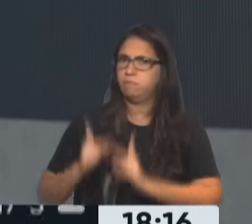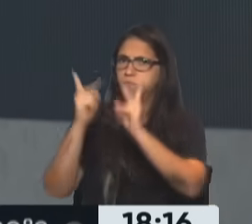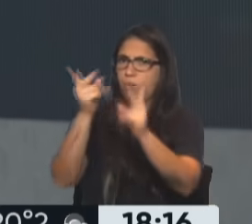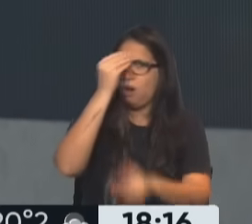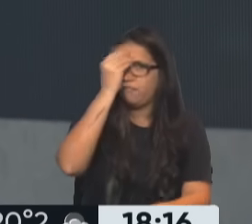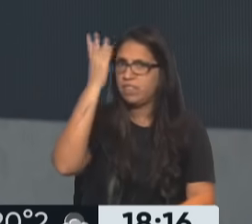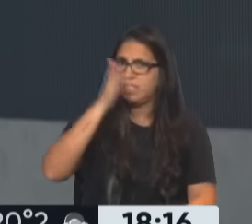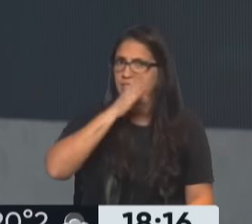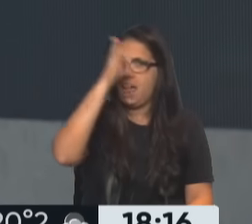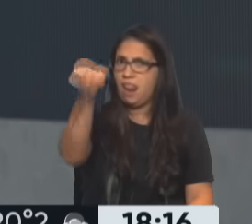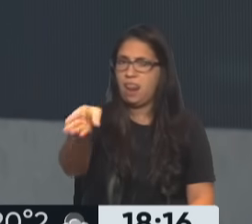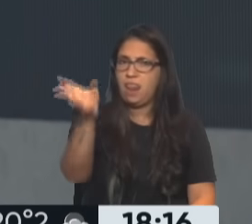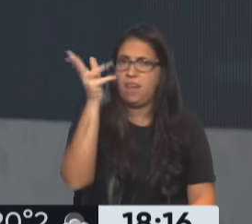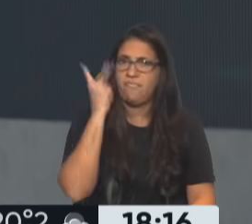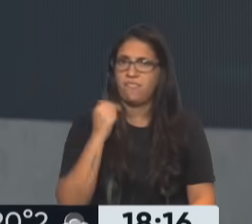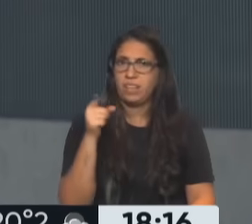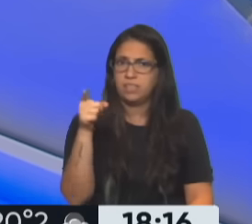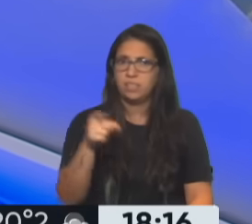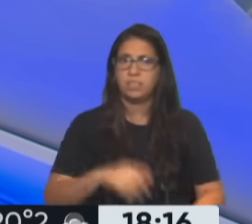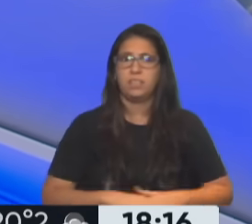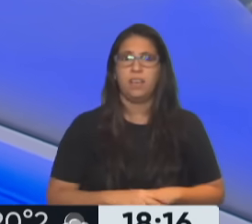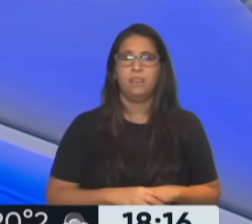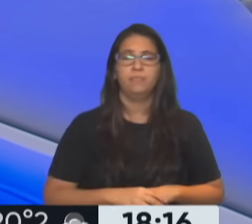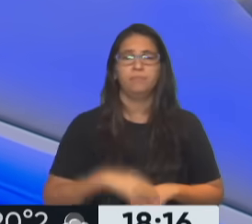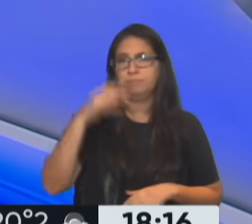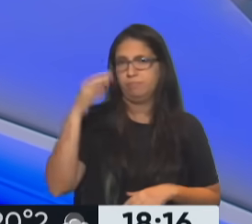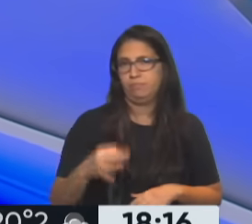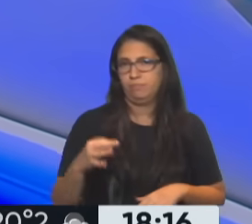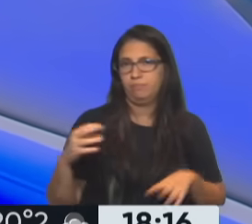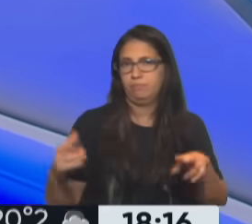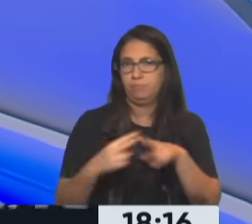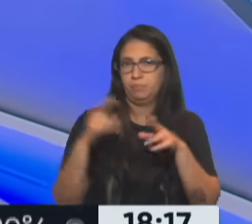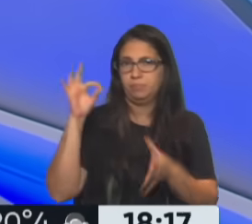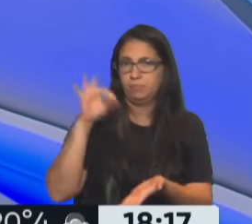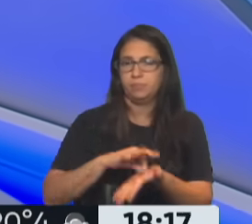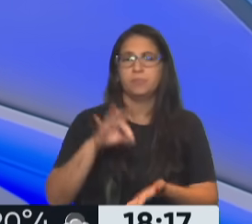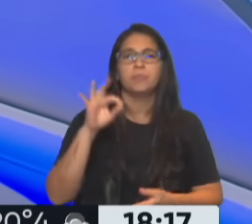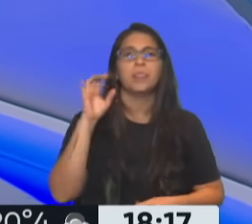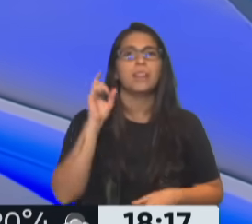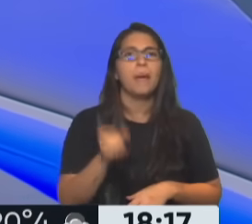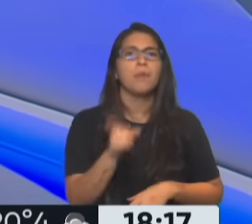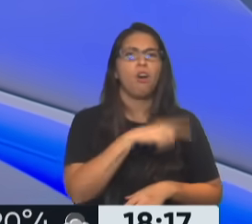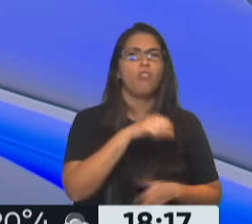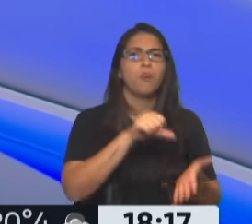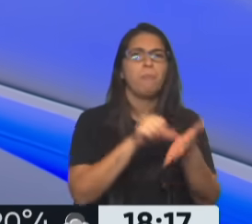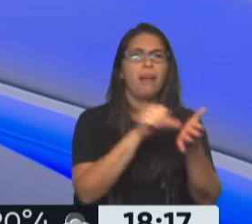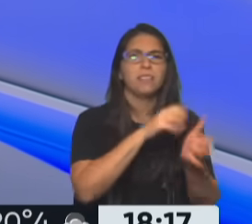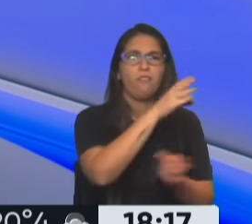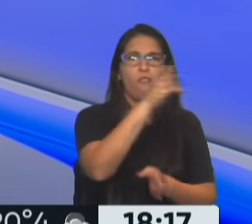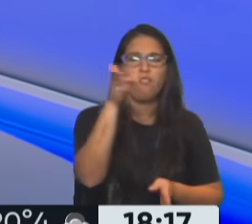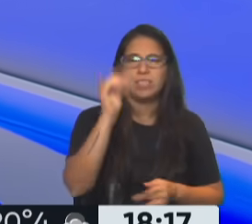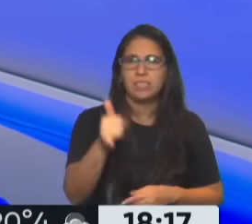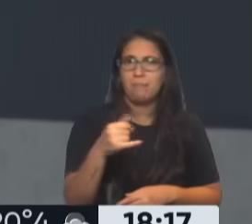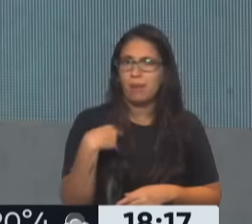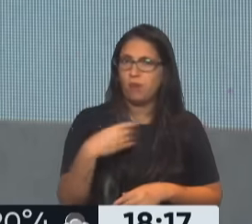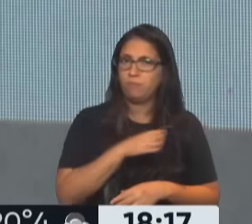oficial del presidente chino a Europa, concretamente a Francia, ¿no? Después también estuvo en otros países, como bien decías vos, pero el